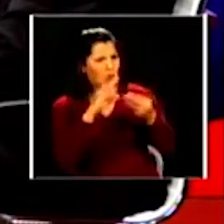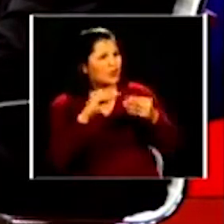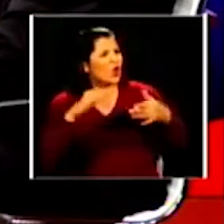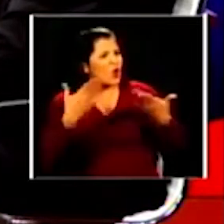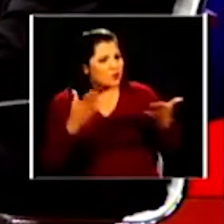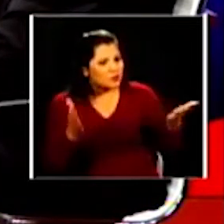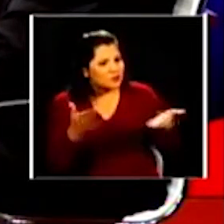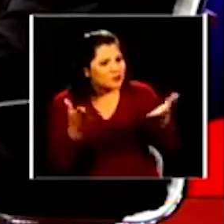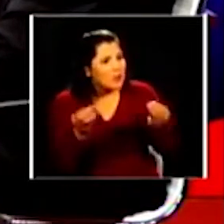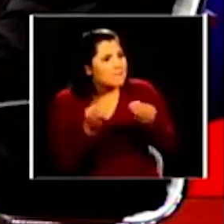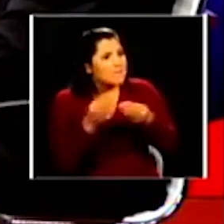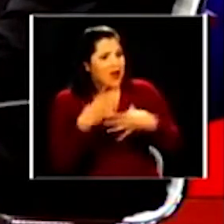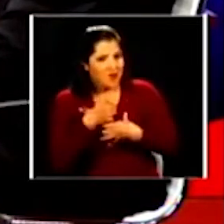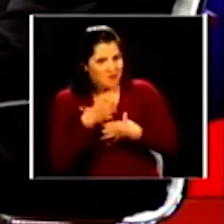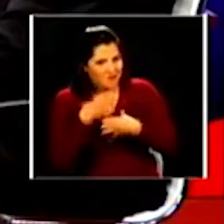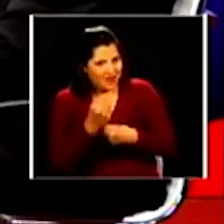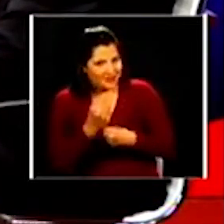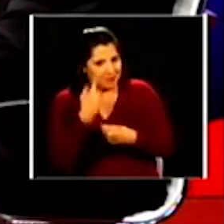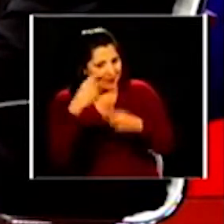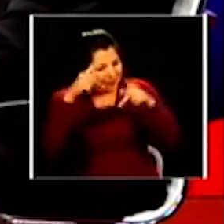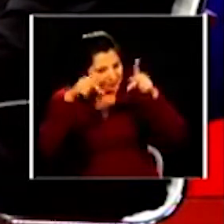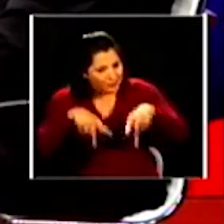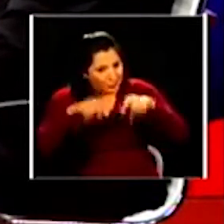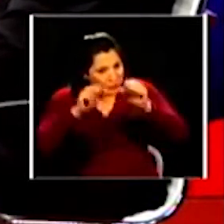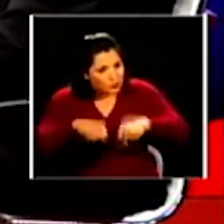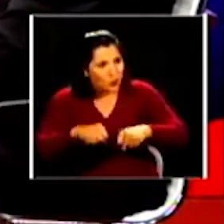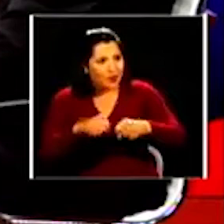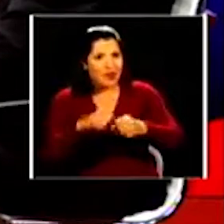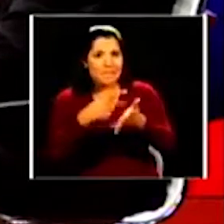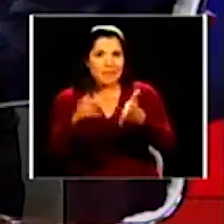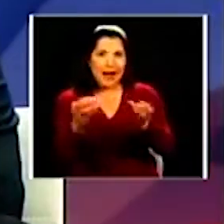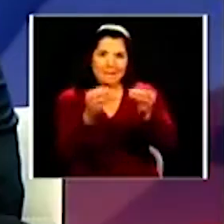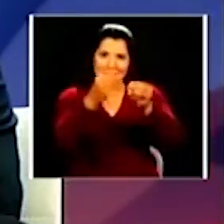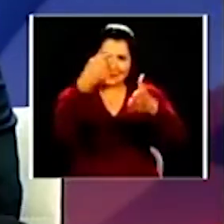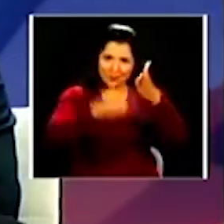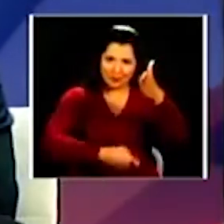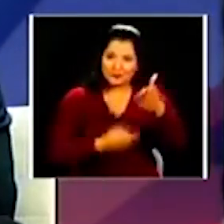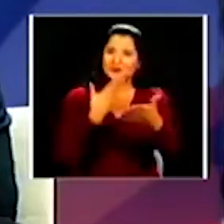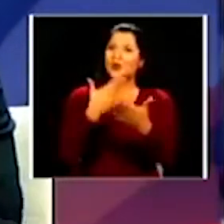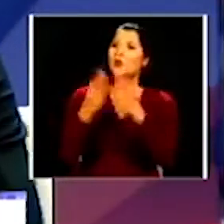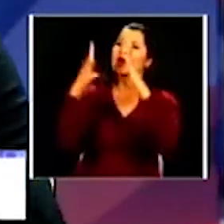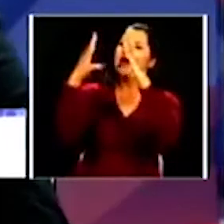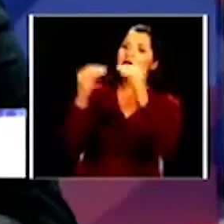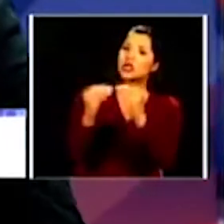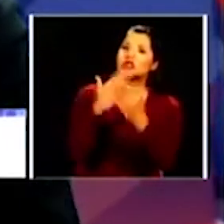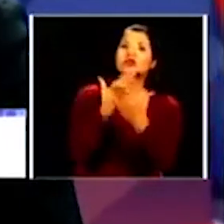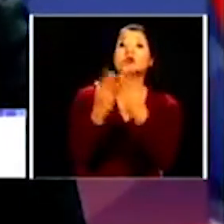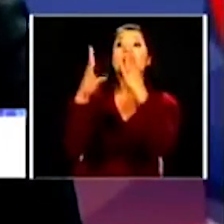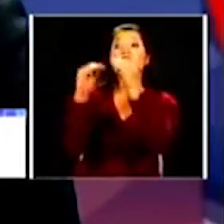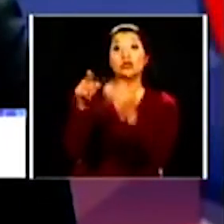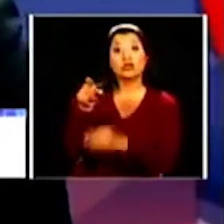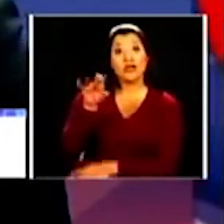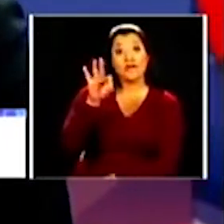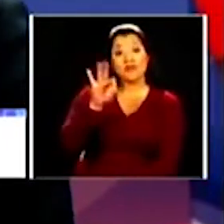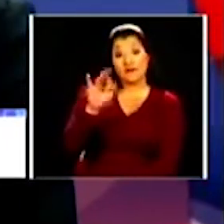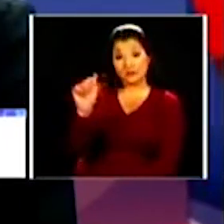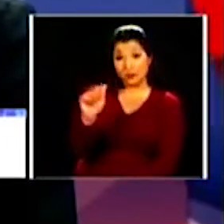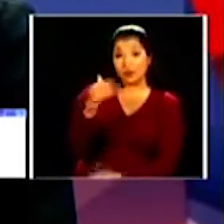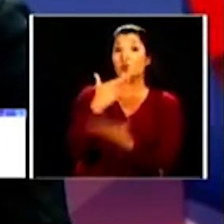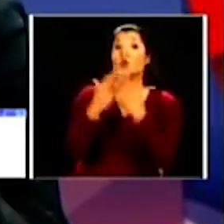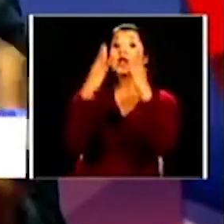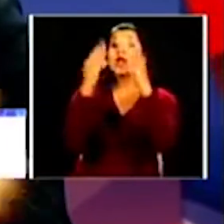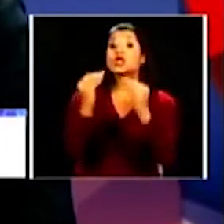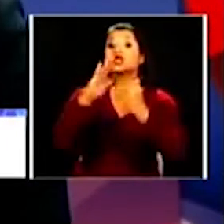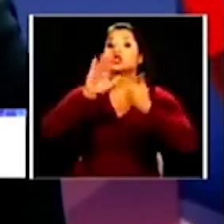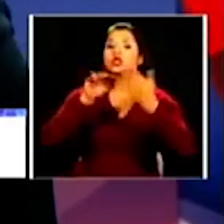que la gente pueda contribuir más. Muy buenas noches a don Fabricio y a quienes nos ven desde sus hogares. Creo que lo que